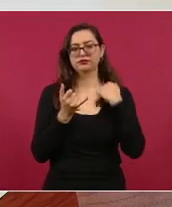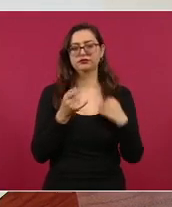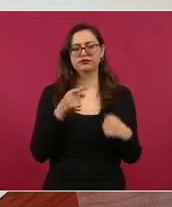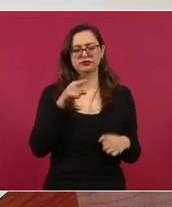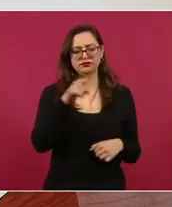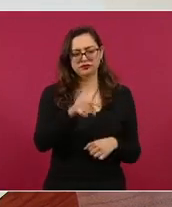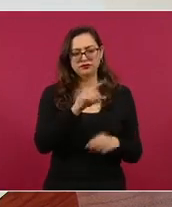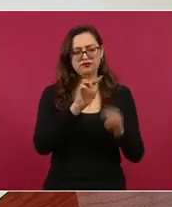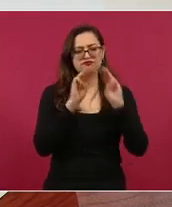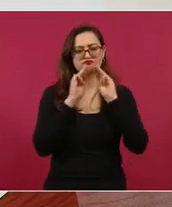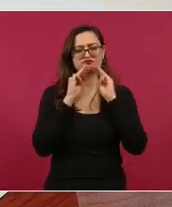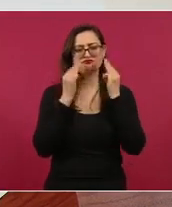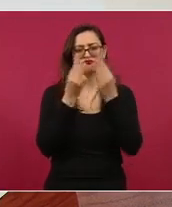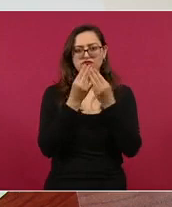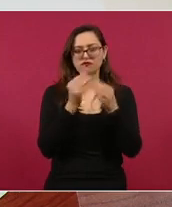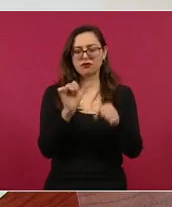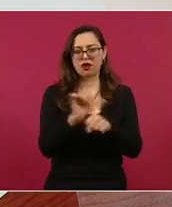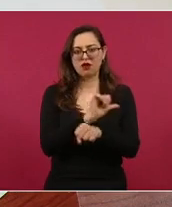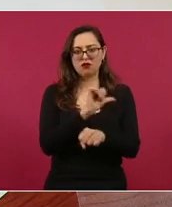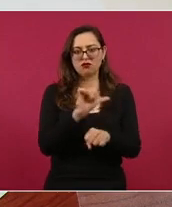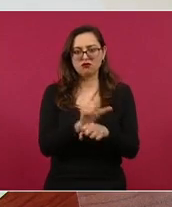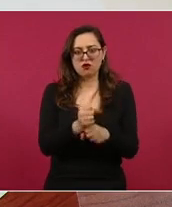camionetas blindadas,